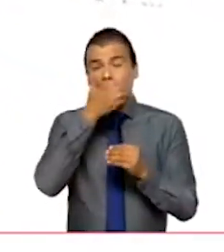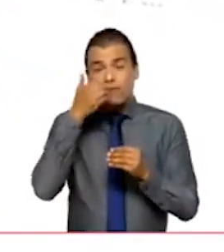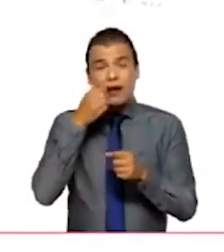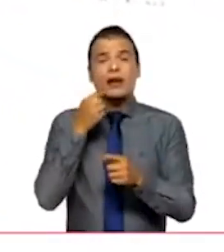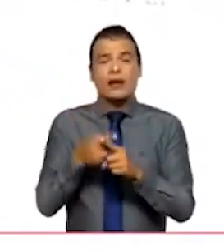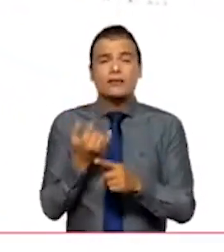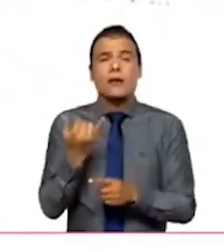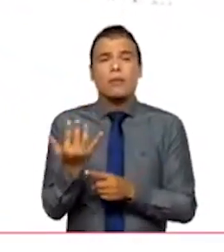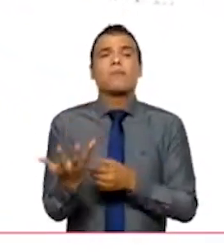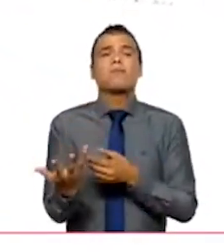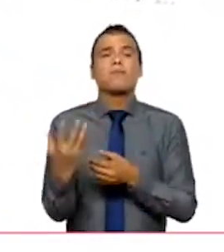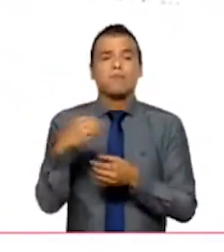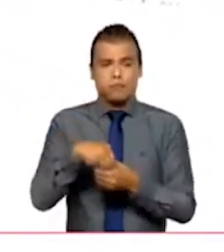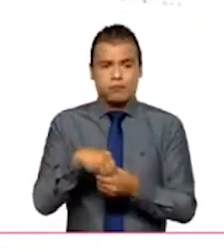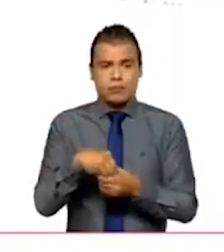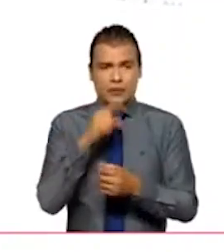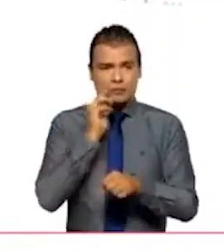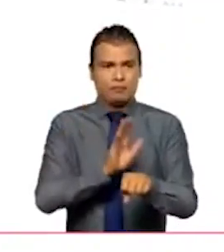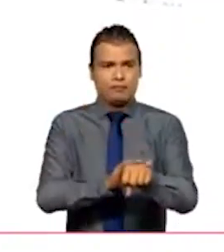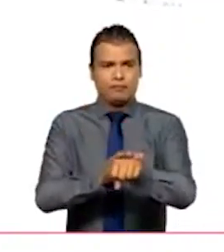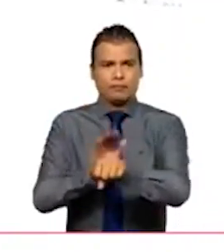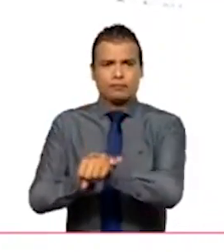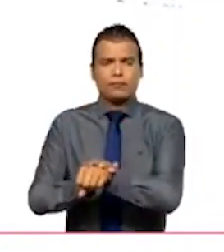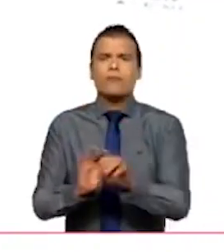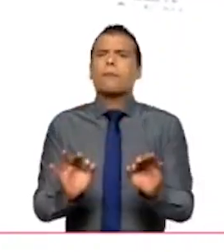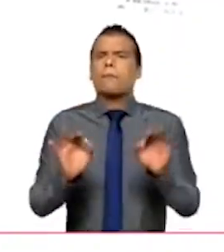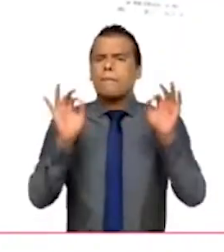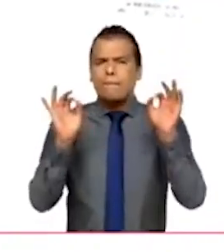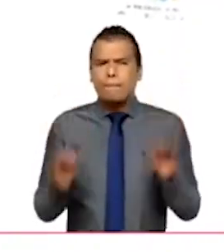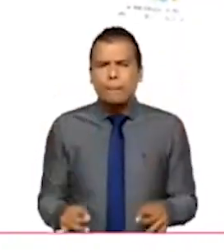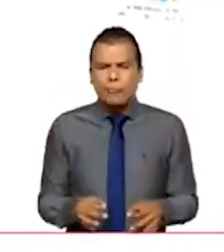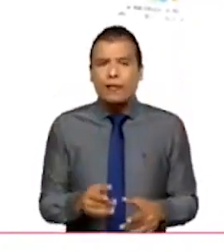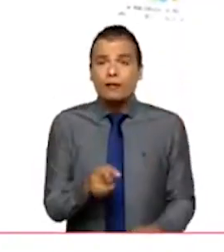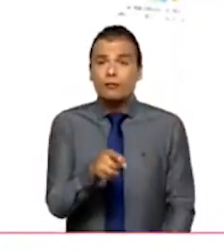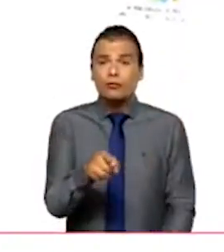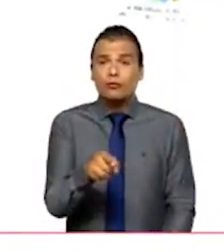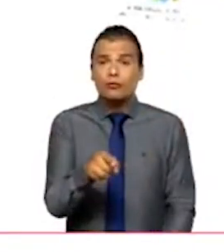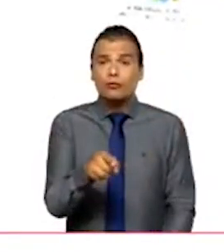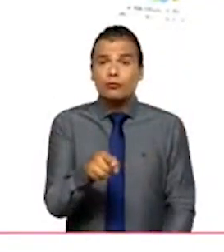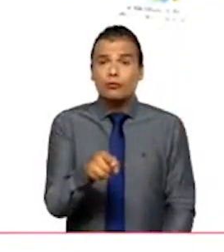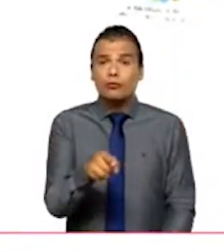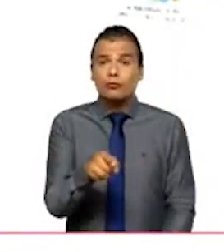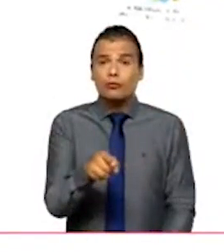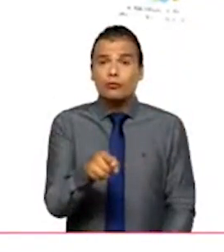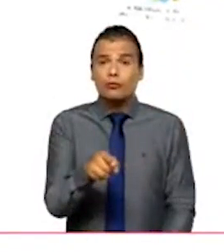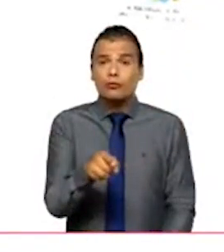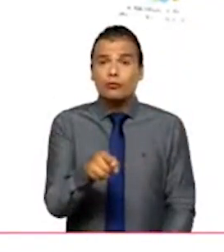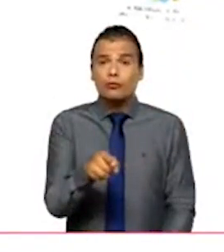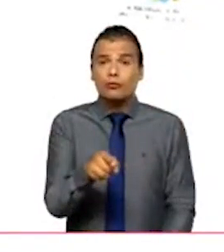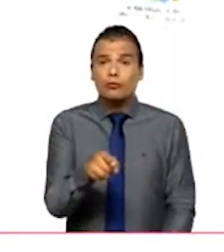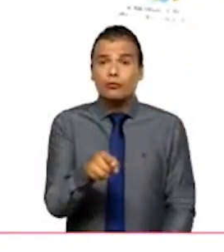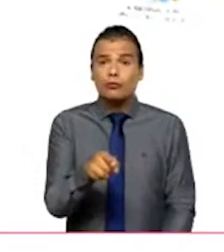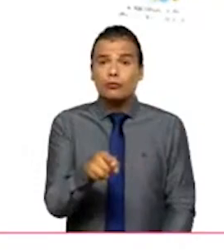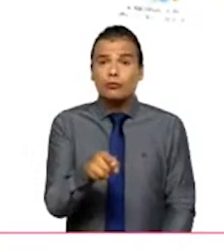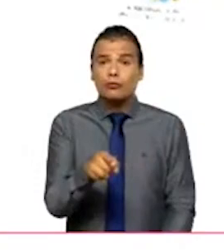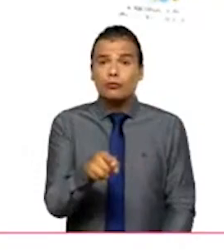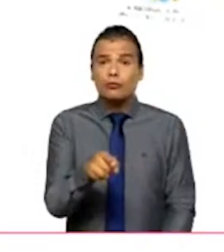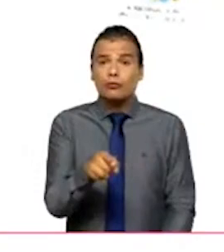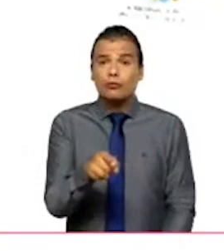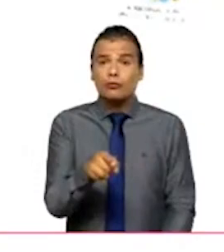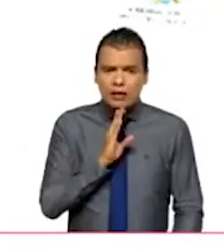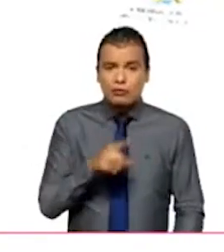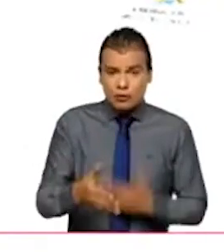Mire, para finalizar, recordamos las medidas, hasta 50 millones de pesos para quienes